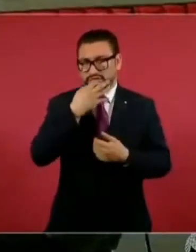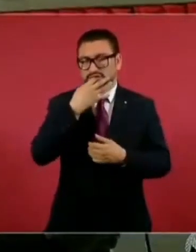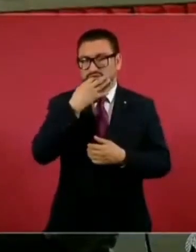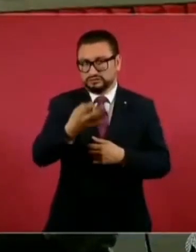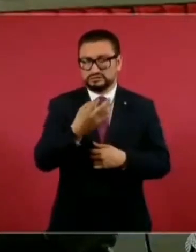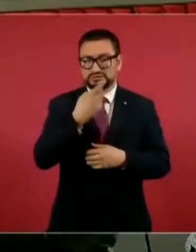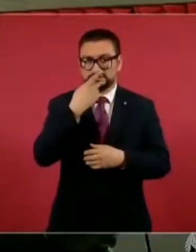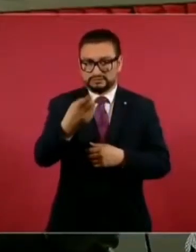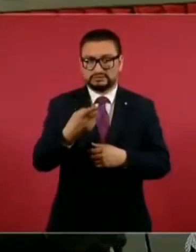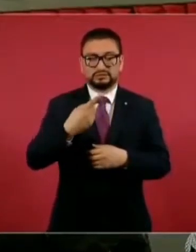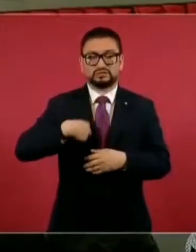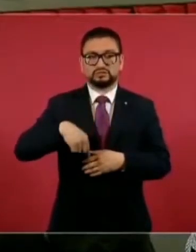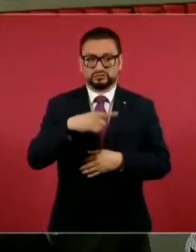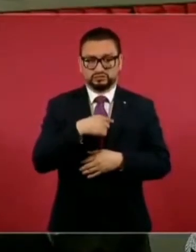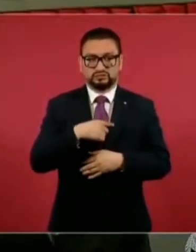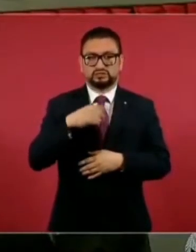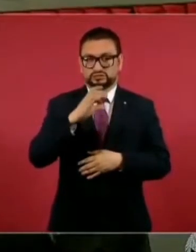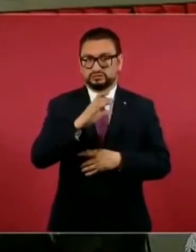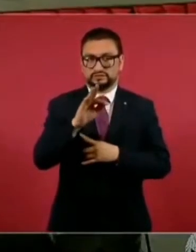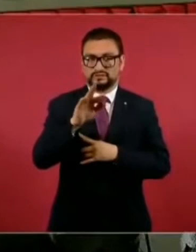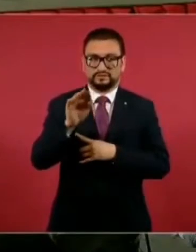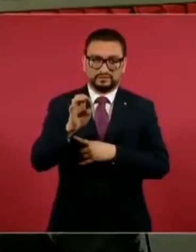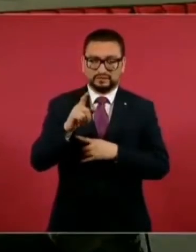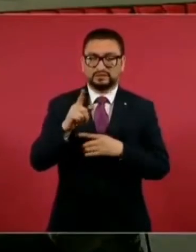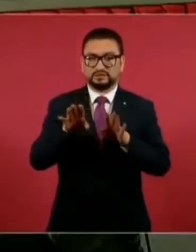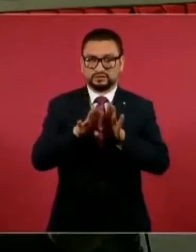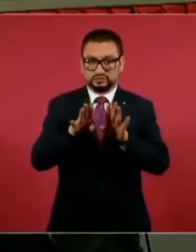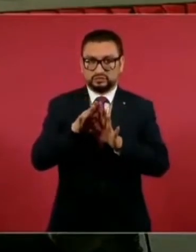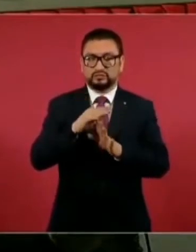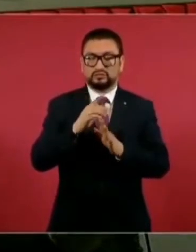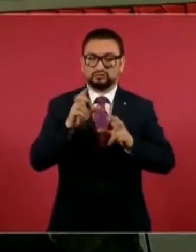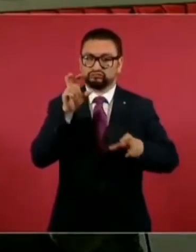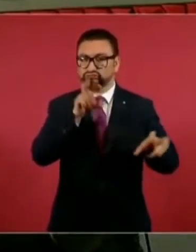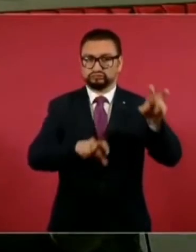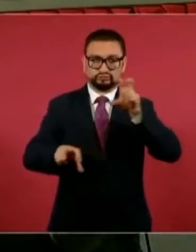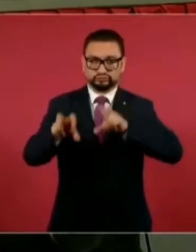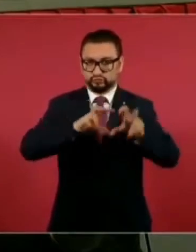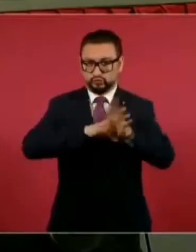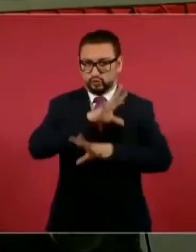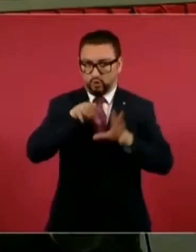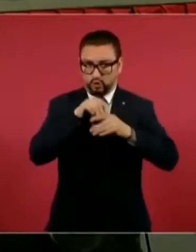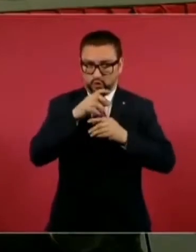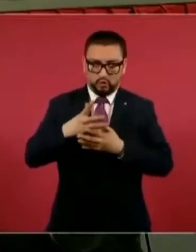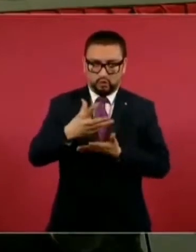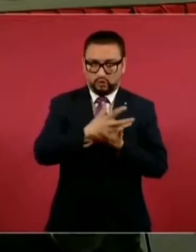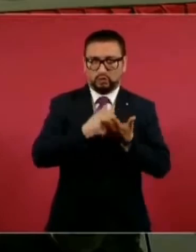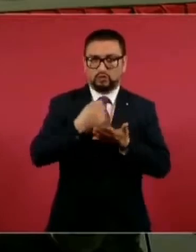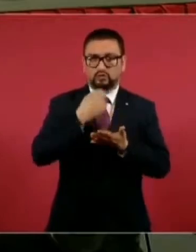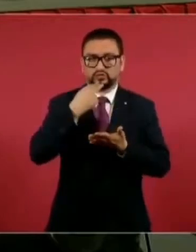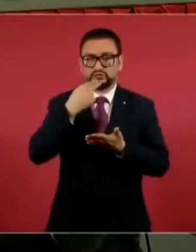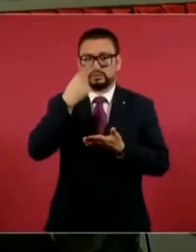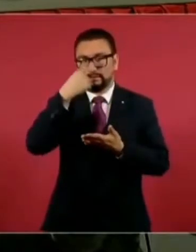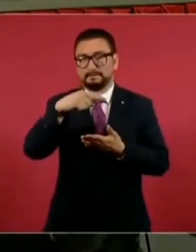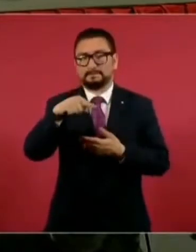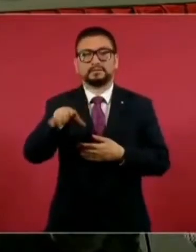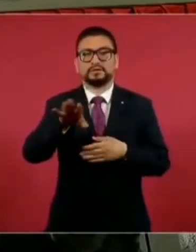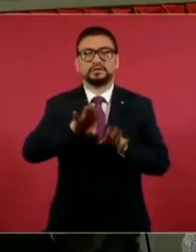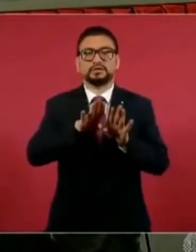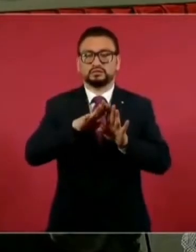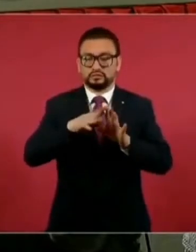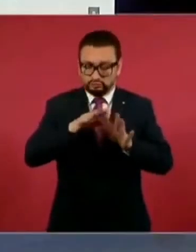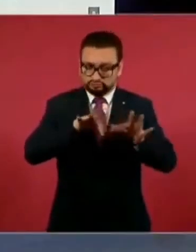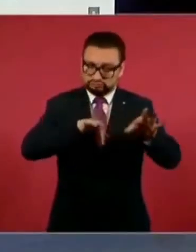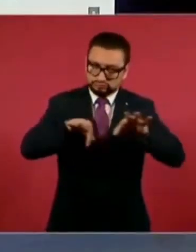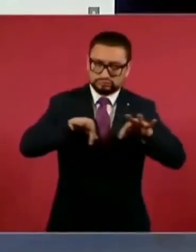capitalizamos todo lo que se invierte en la propia Comisión Federal de Electricidad para hacerlo desde el punto de vista